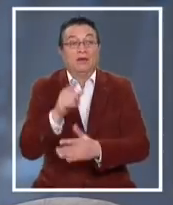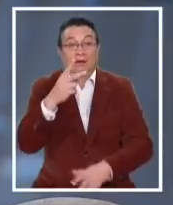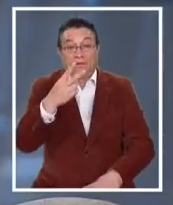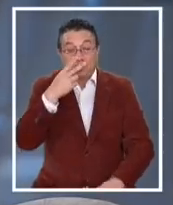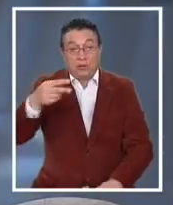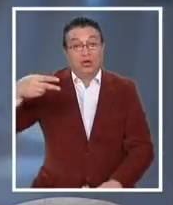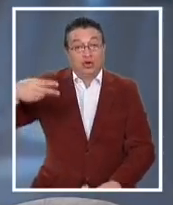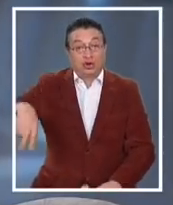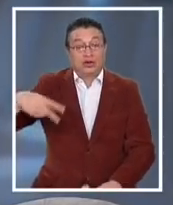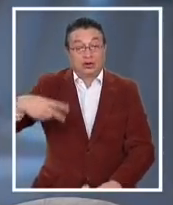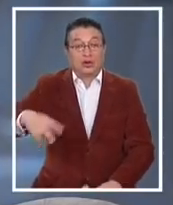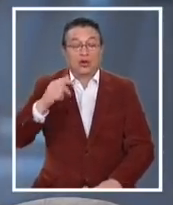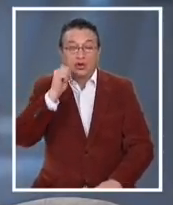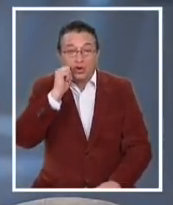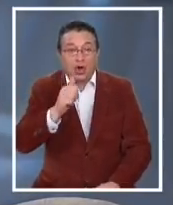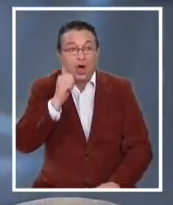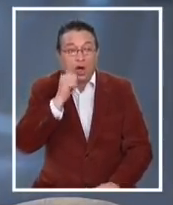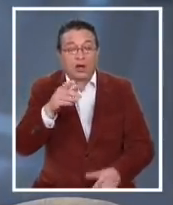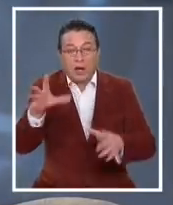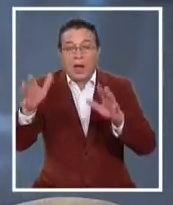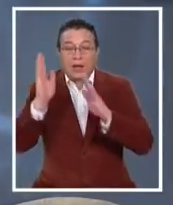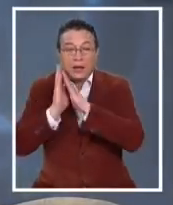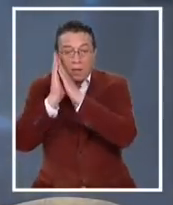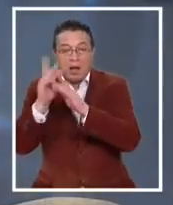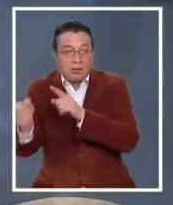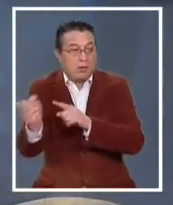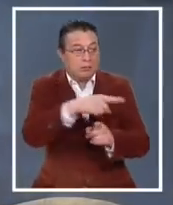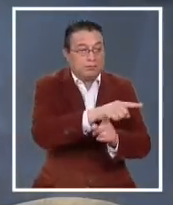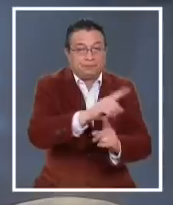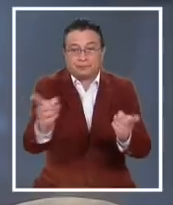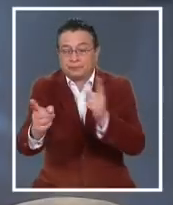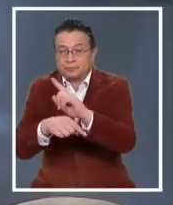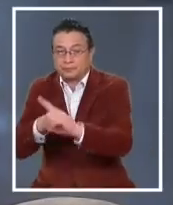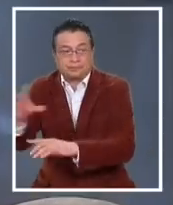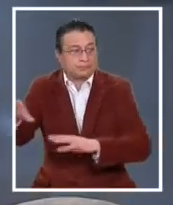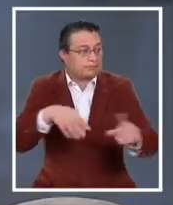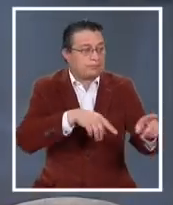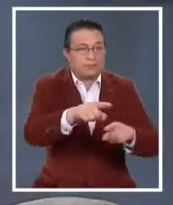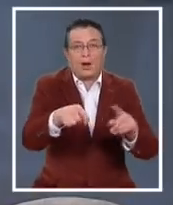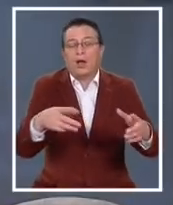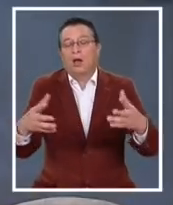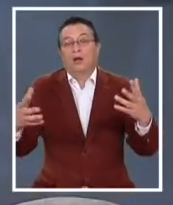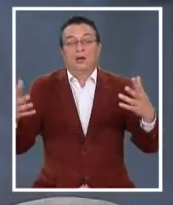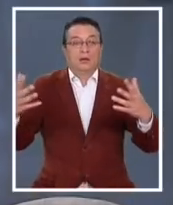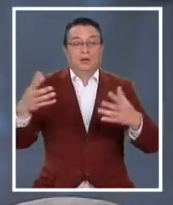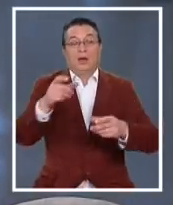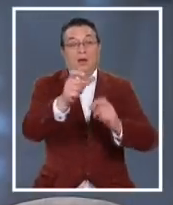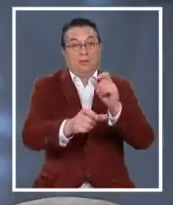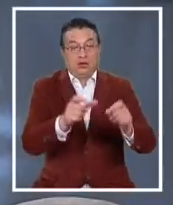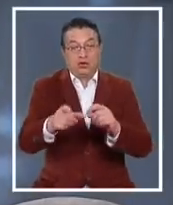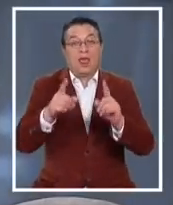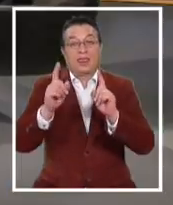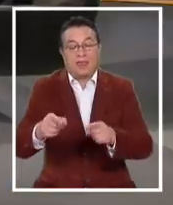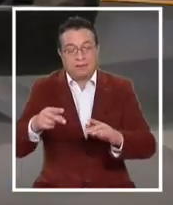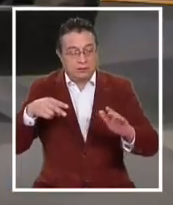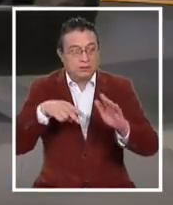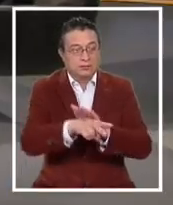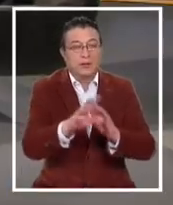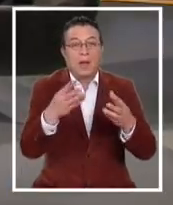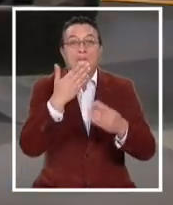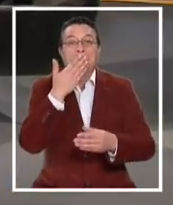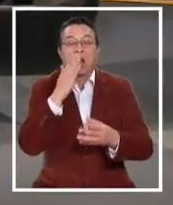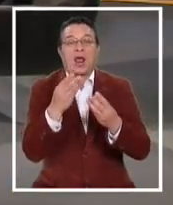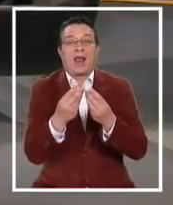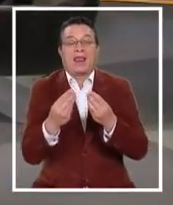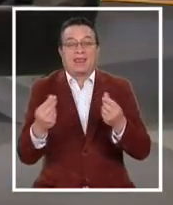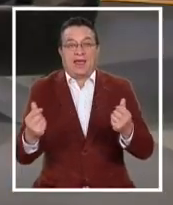noticias también, sacando pacientes todo el tiempo de acá para allá, de acá, tratando de hacer un puzzle de manera de que los pacientes estén donde haya la mejor calidad de